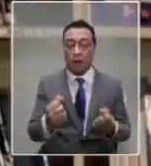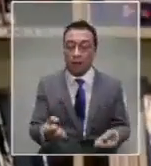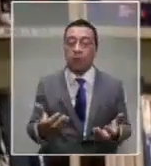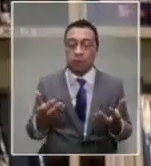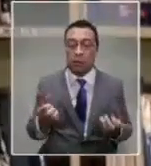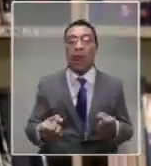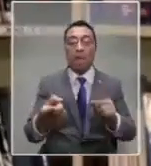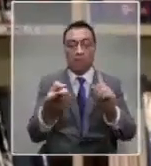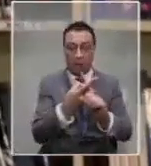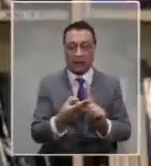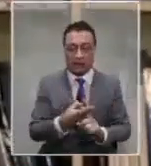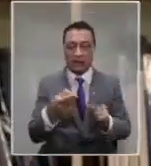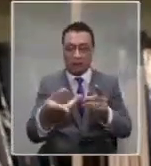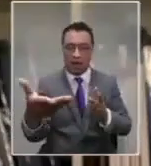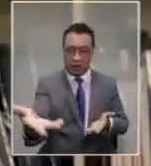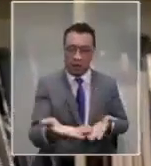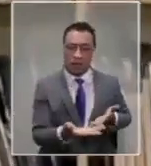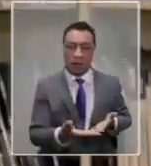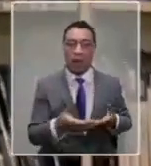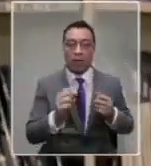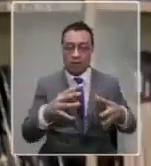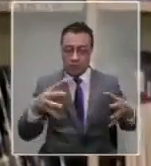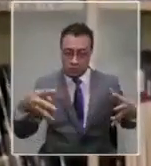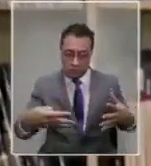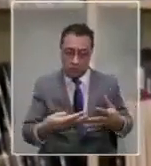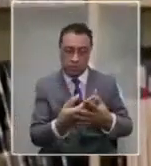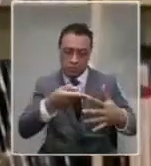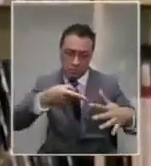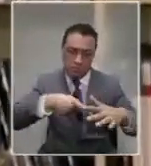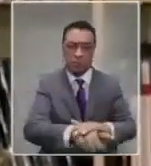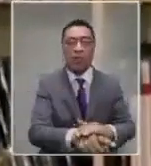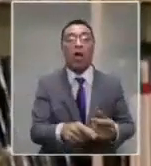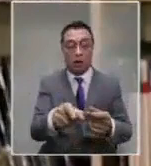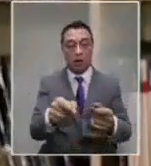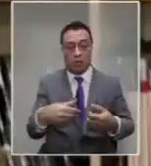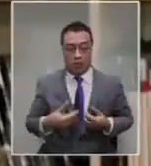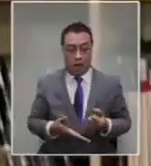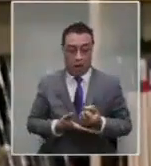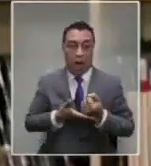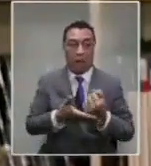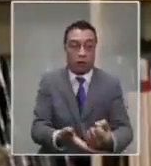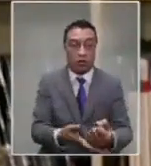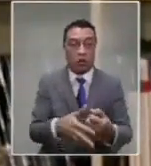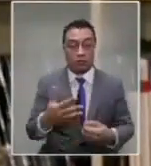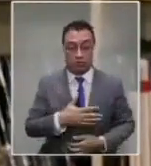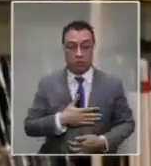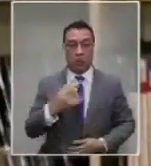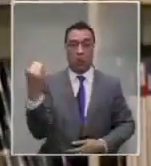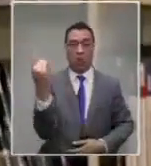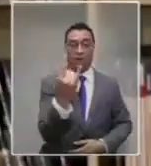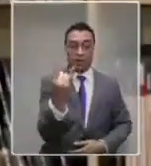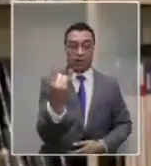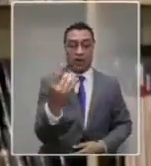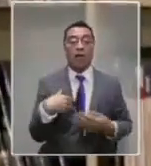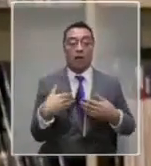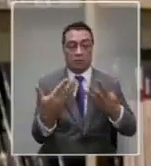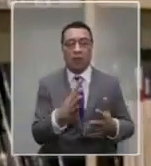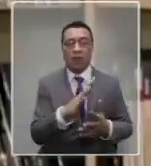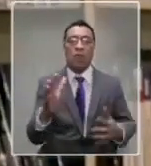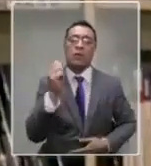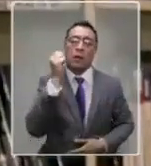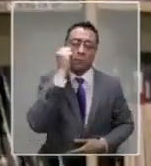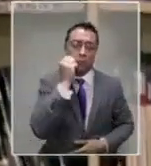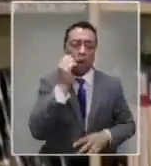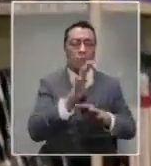a participar de él, a involucrarse. Este es un aporte que hacemos nosotros como universidad, que lo hacemos con mucho